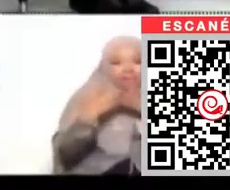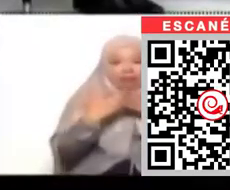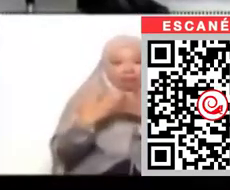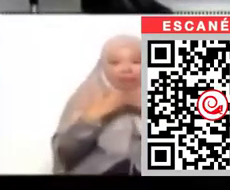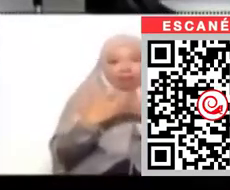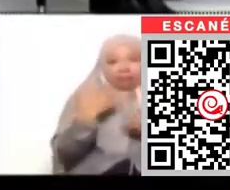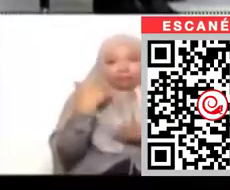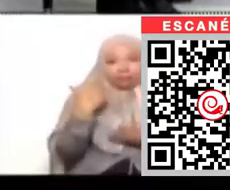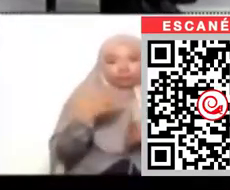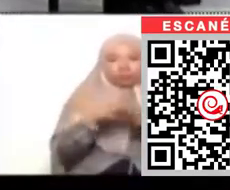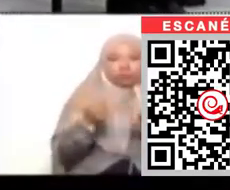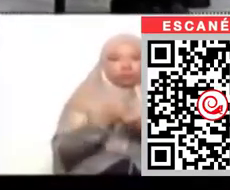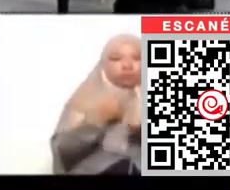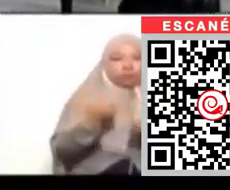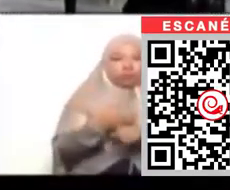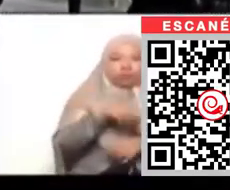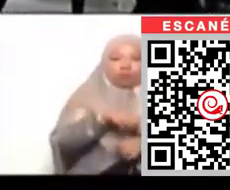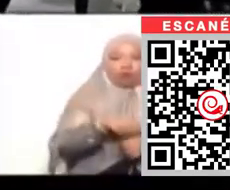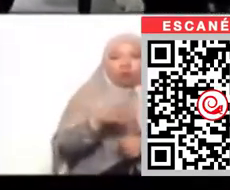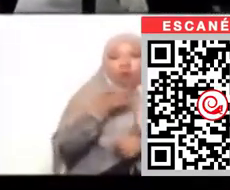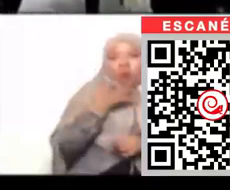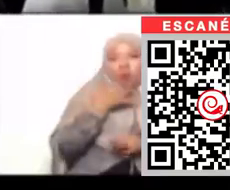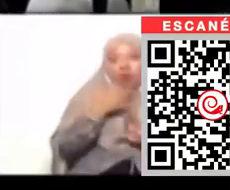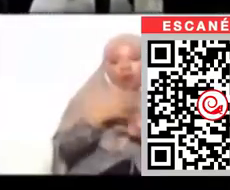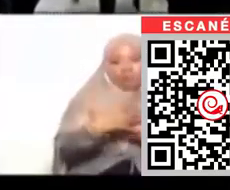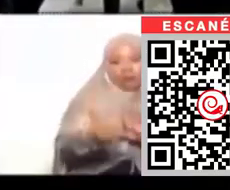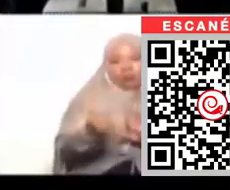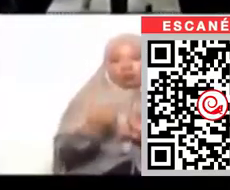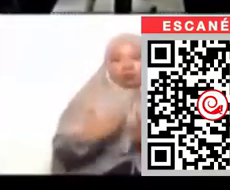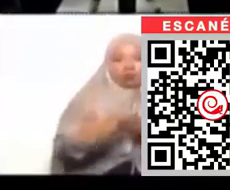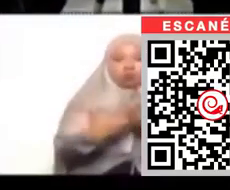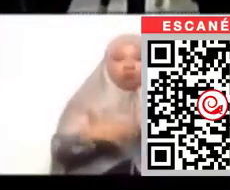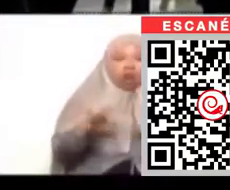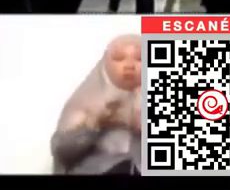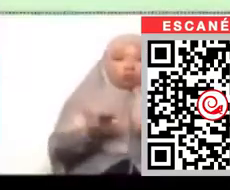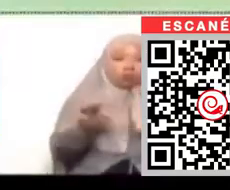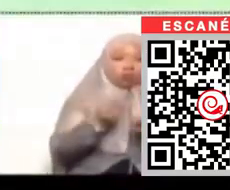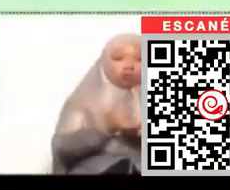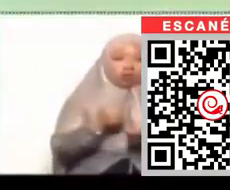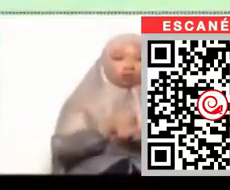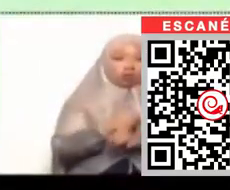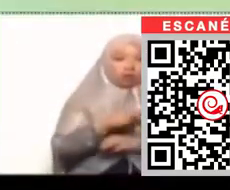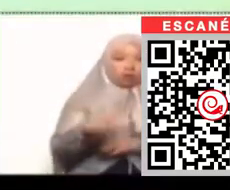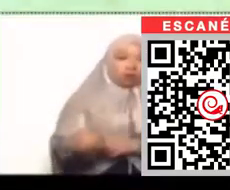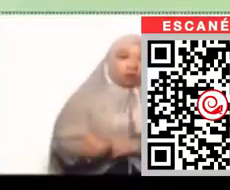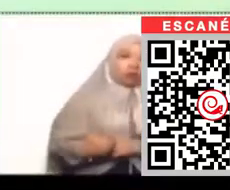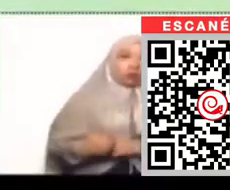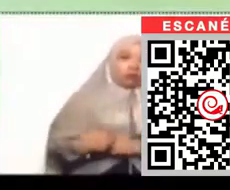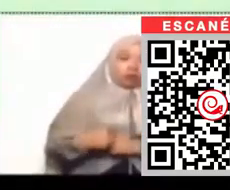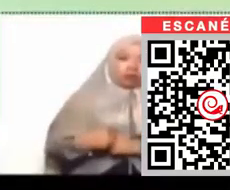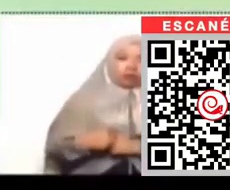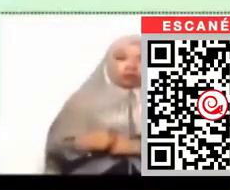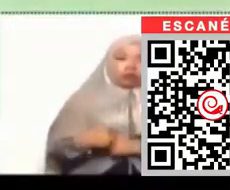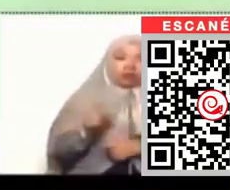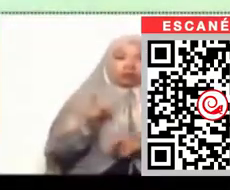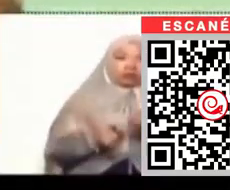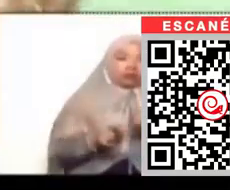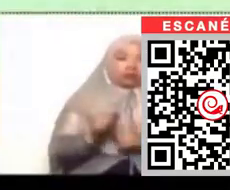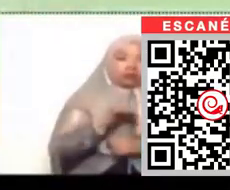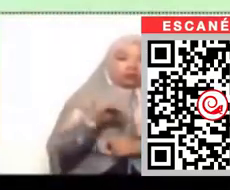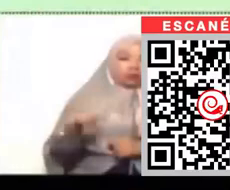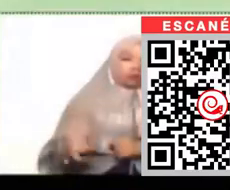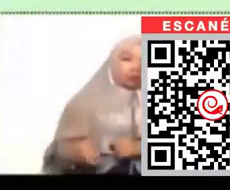que todo forma parte de eso. Por ejemplo, estábamos conversando o entrevistamos también a Raúl Capote, que era